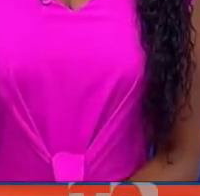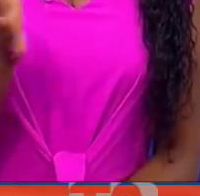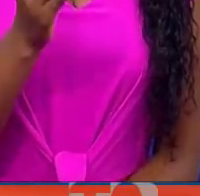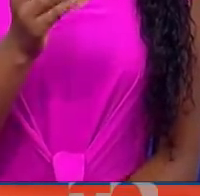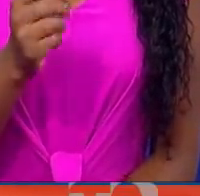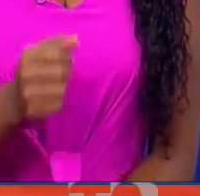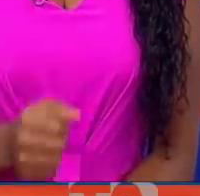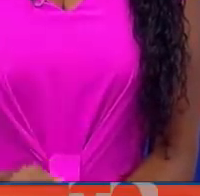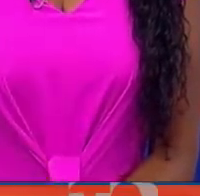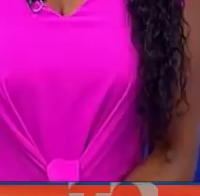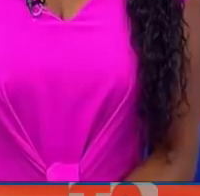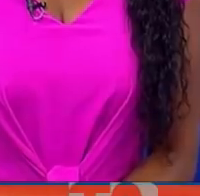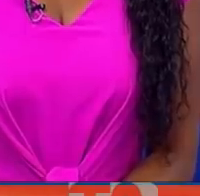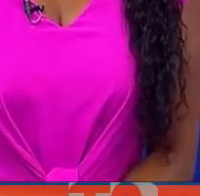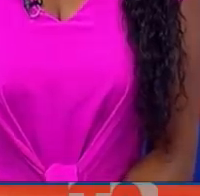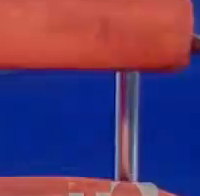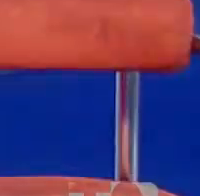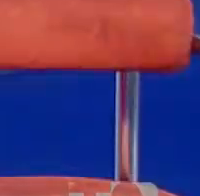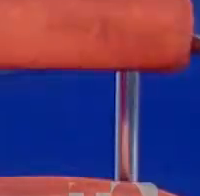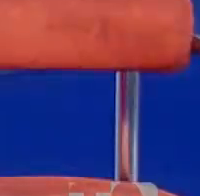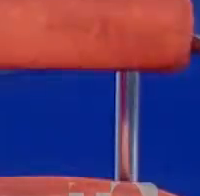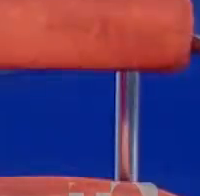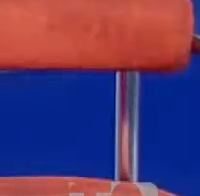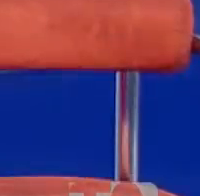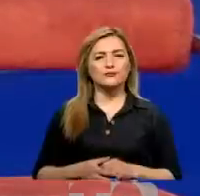$200. Gracias a la Wincha de Teleamazonas.